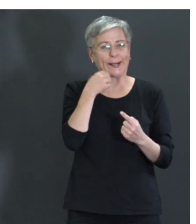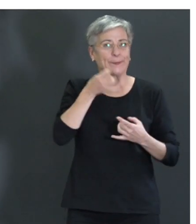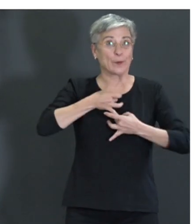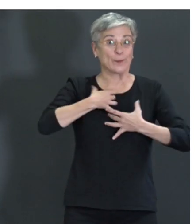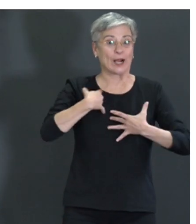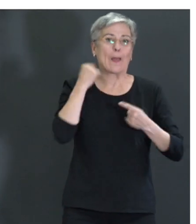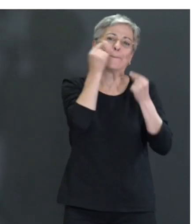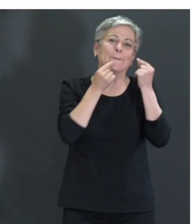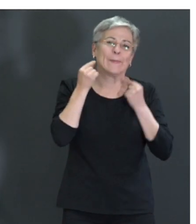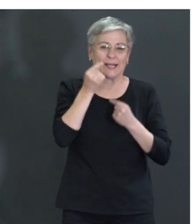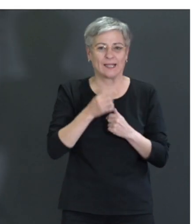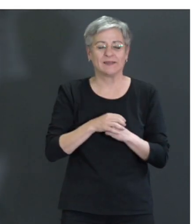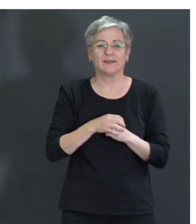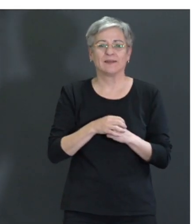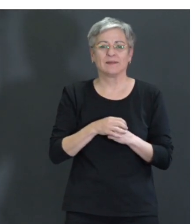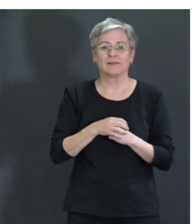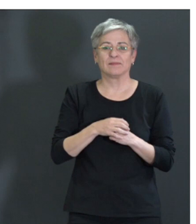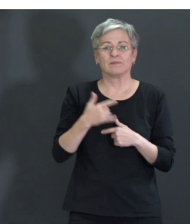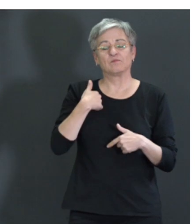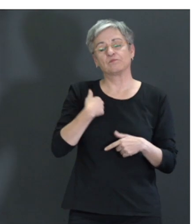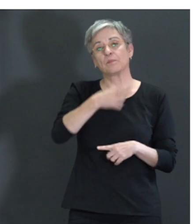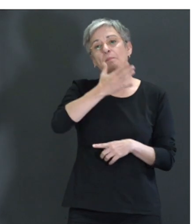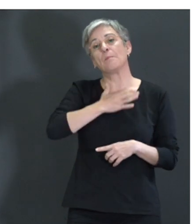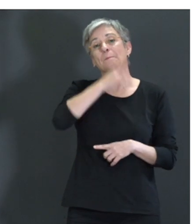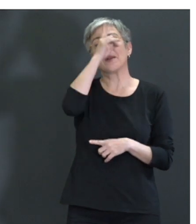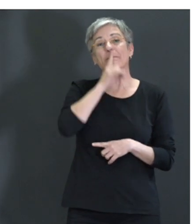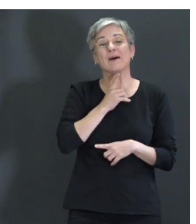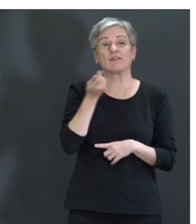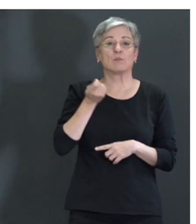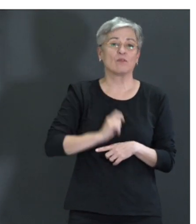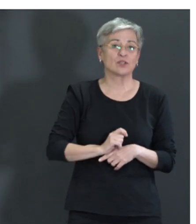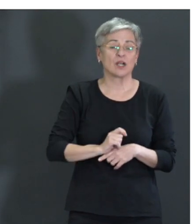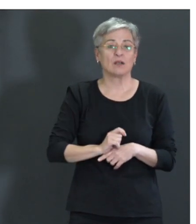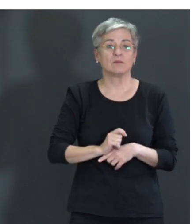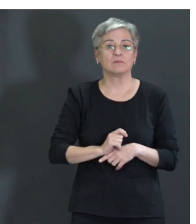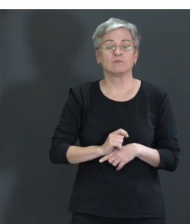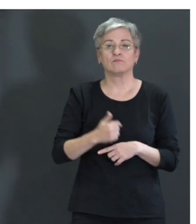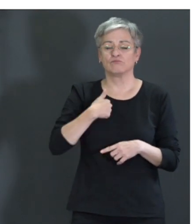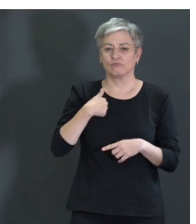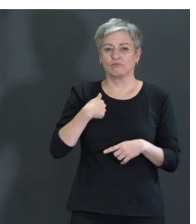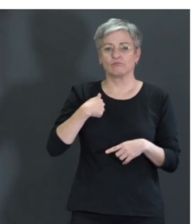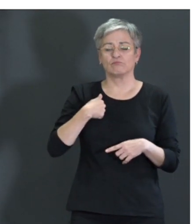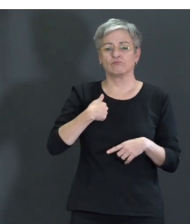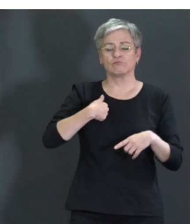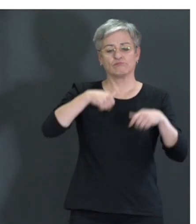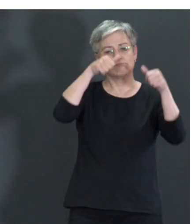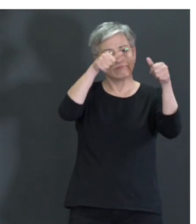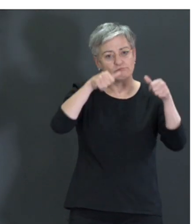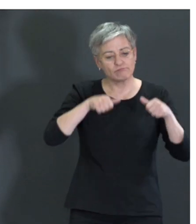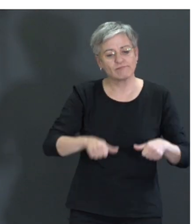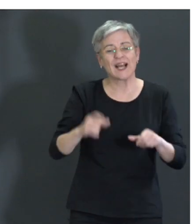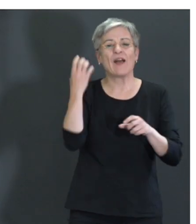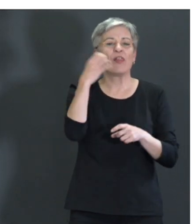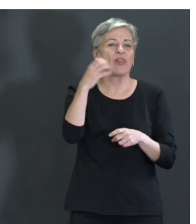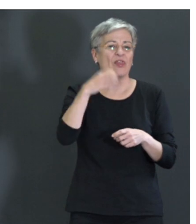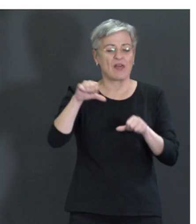pecas. En cuanto a mi perfil profesional, bueno, yo académicamente soy licenciada en Ciencias